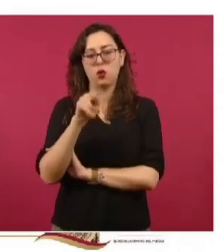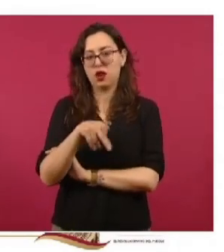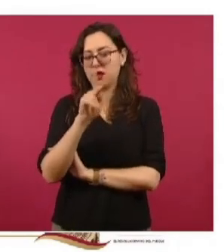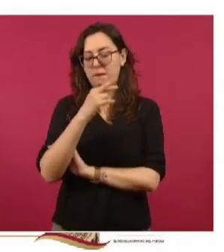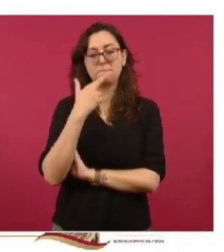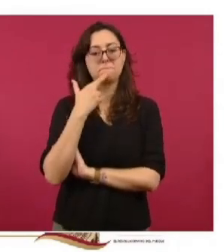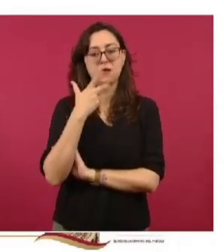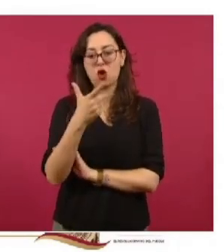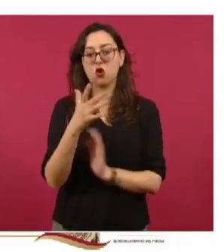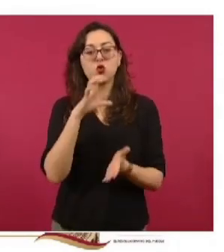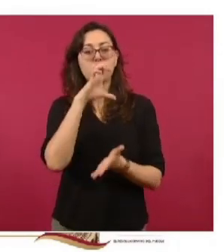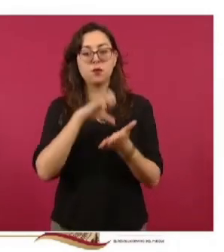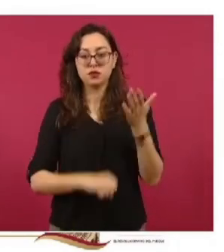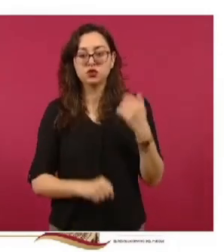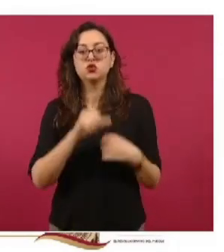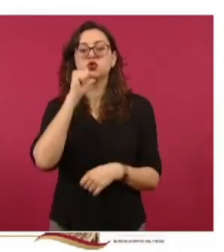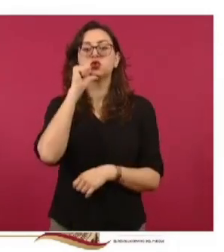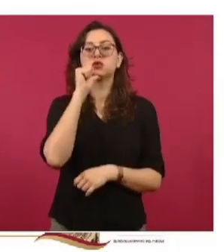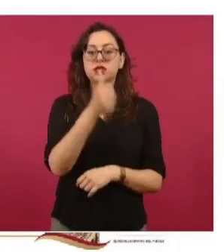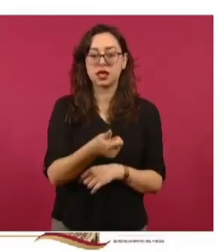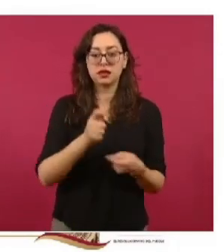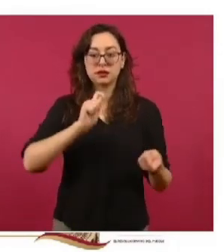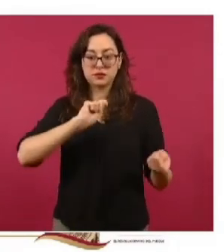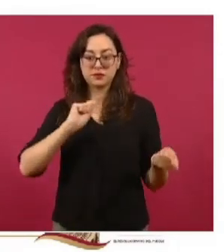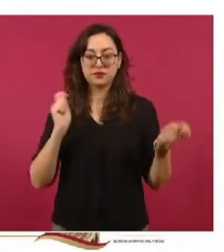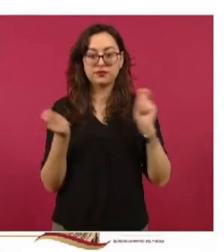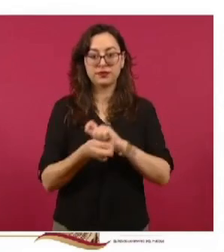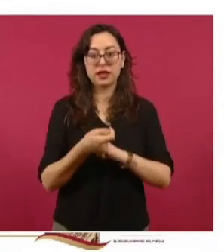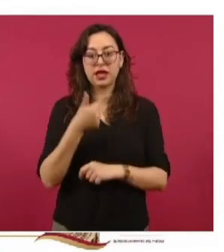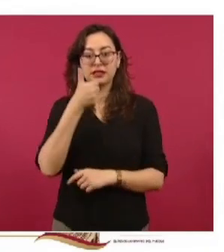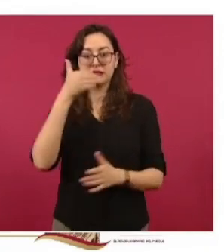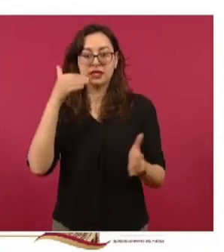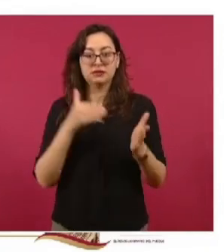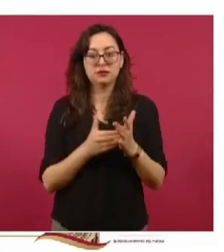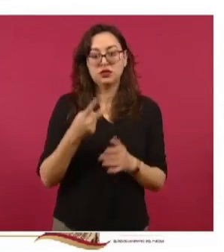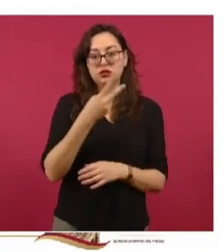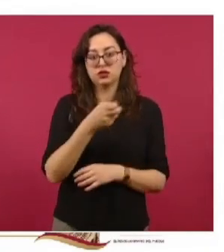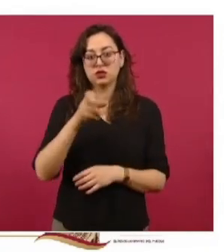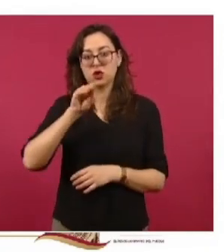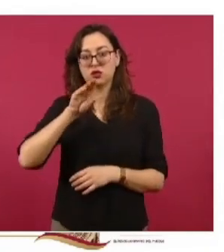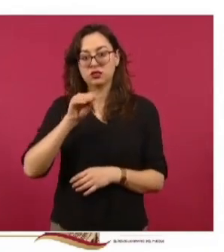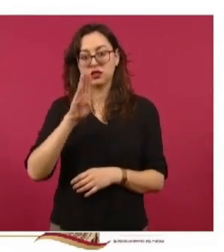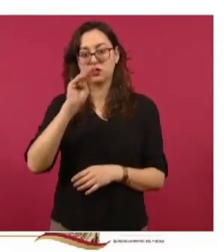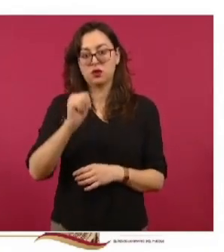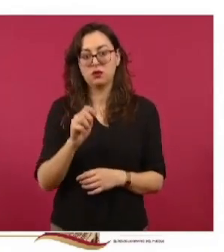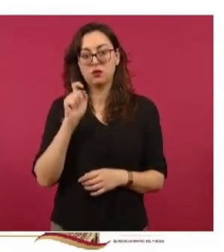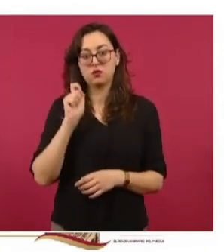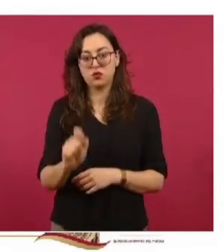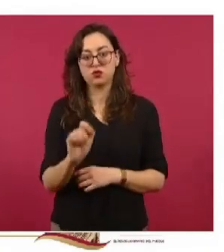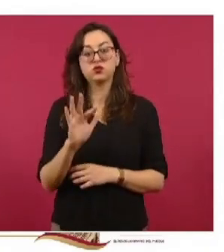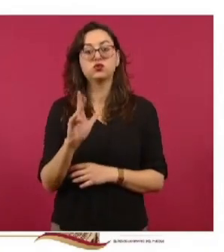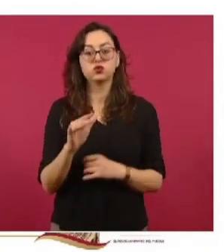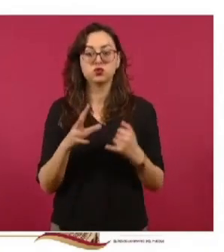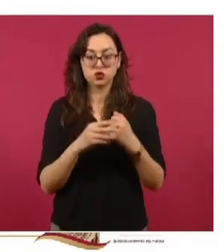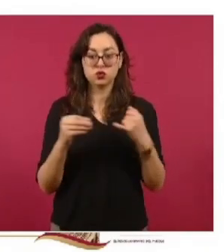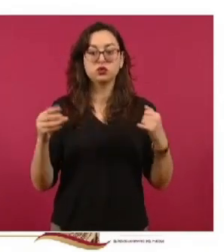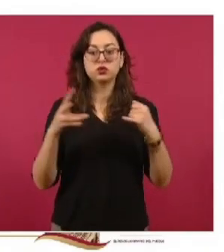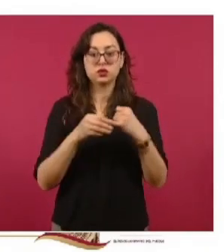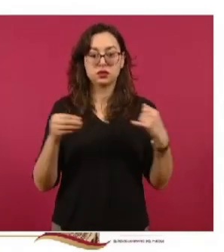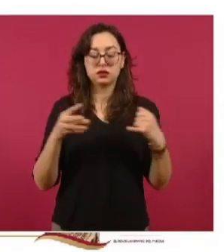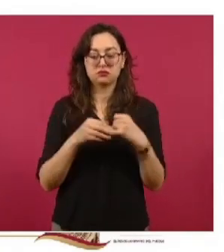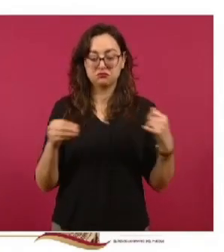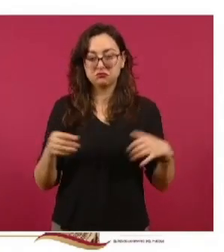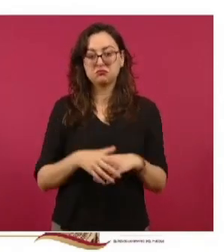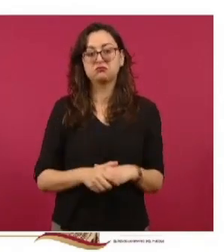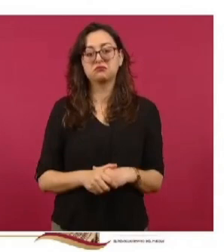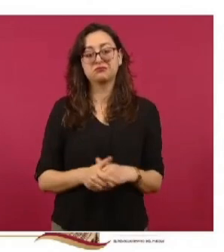y el tipo cambiario y 6 mil 289 pesos con 50 centavos, lo que se recibe por acá en México y